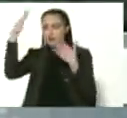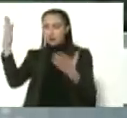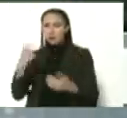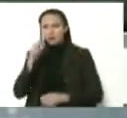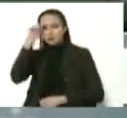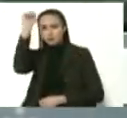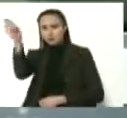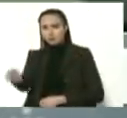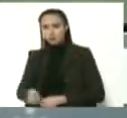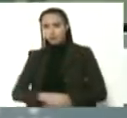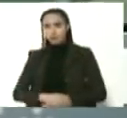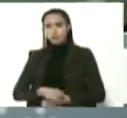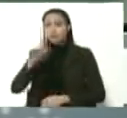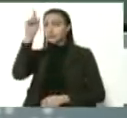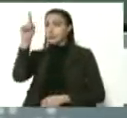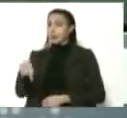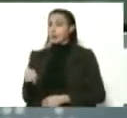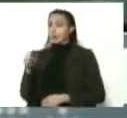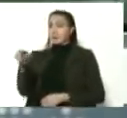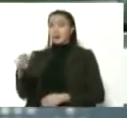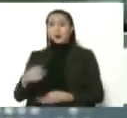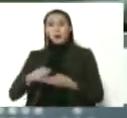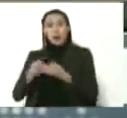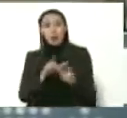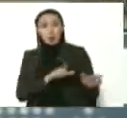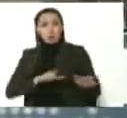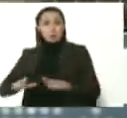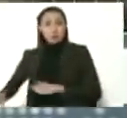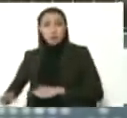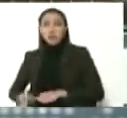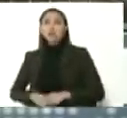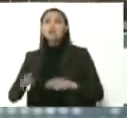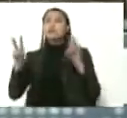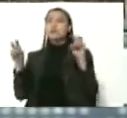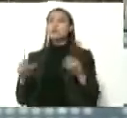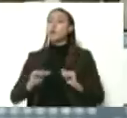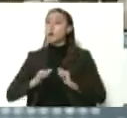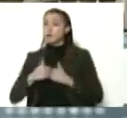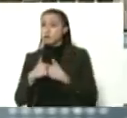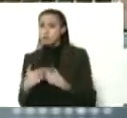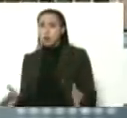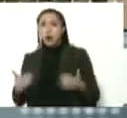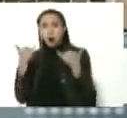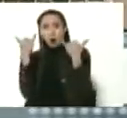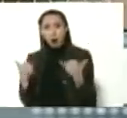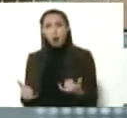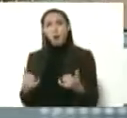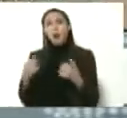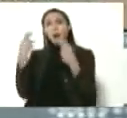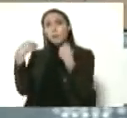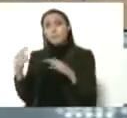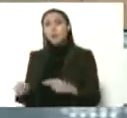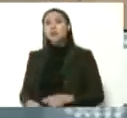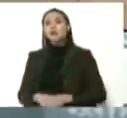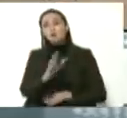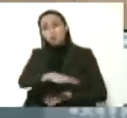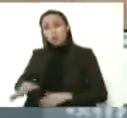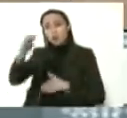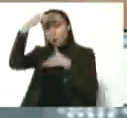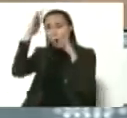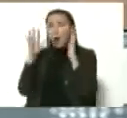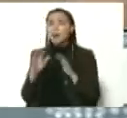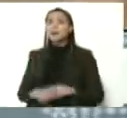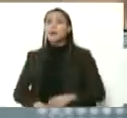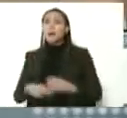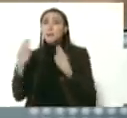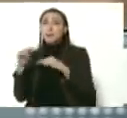reconocimiento. Aparte de ese piso nuevo que ya se entregó, que está completamente nuevo y que está activo, ahora se está recuperando el piso de pediatría, el piso 5, en